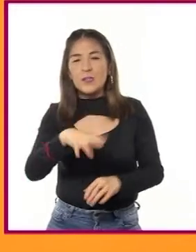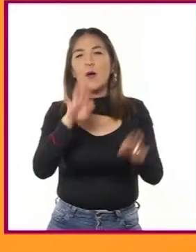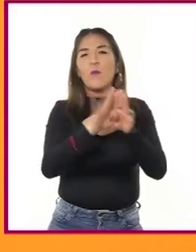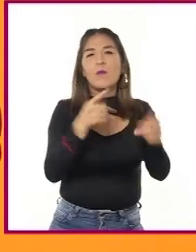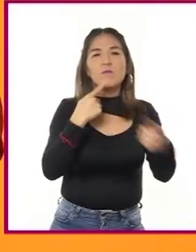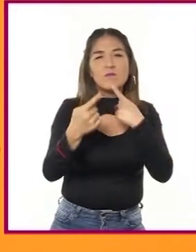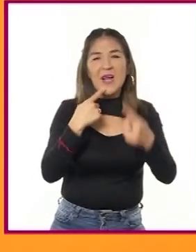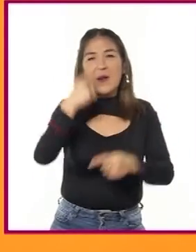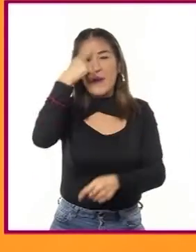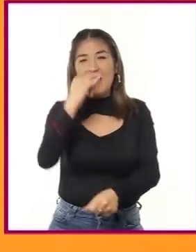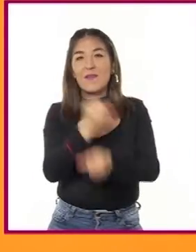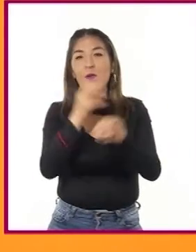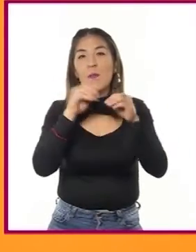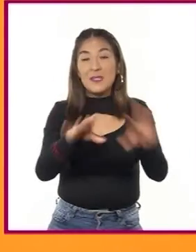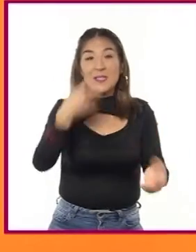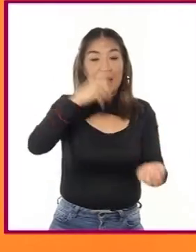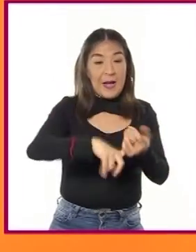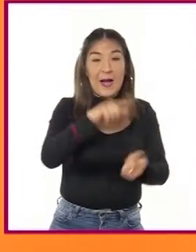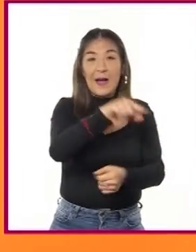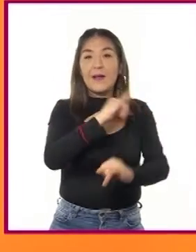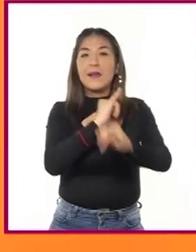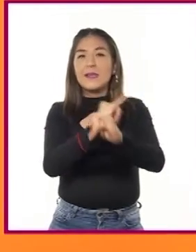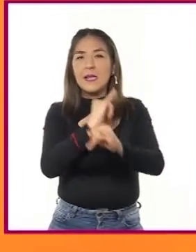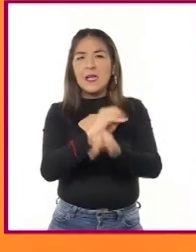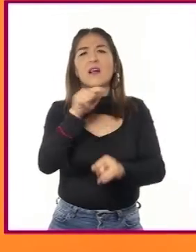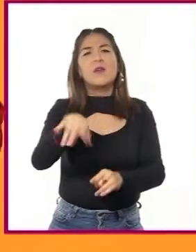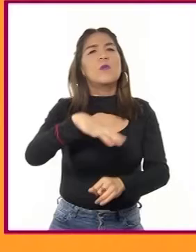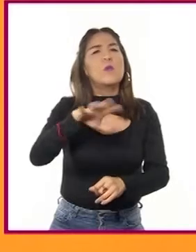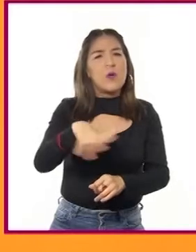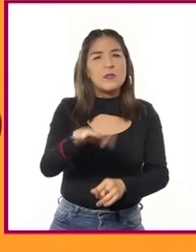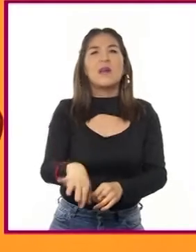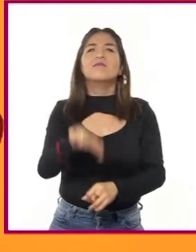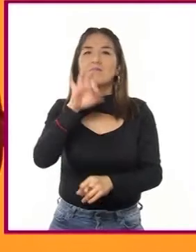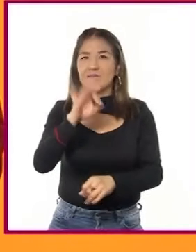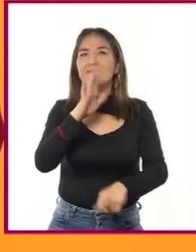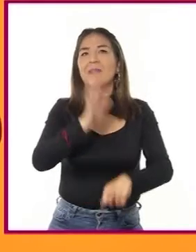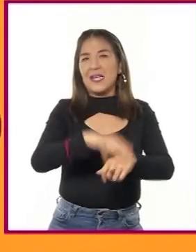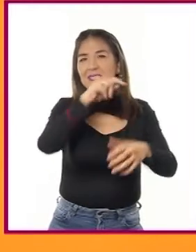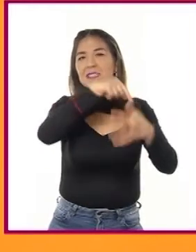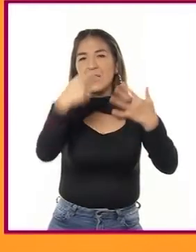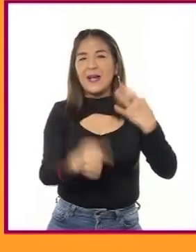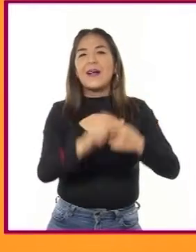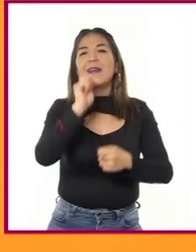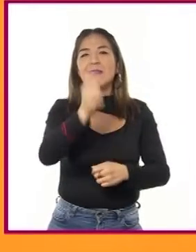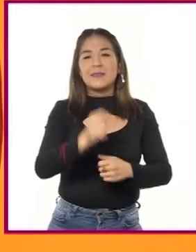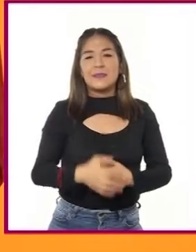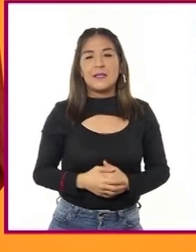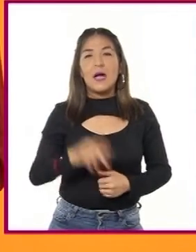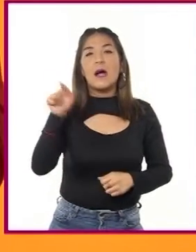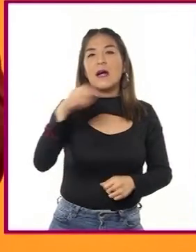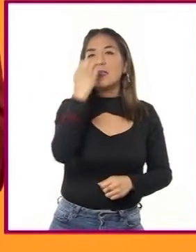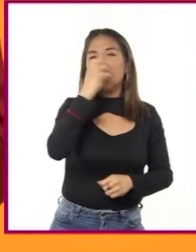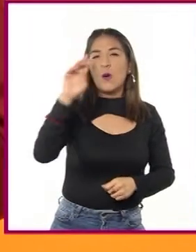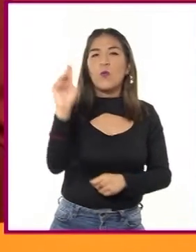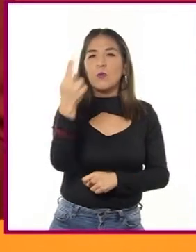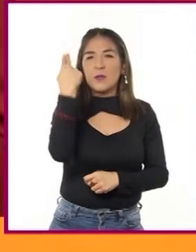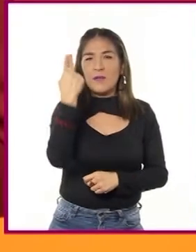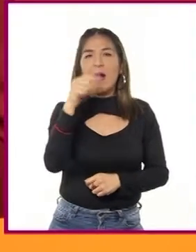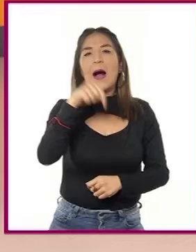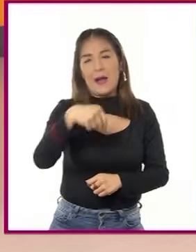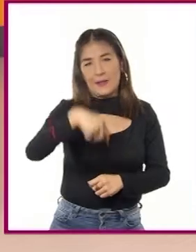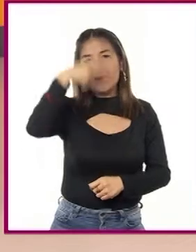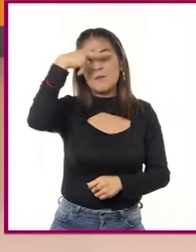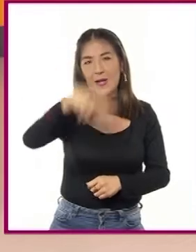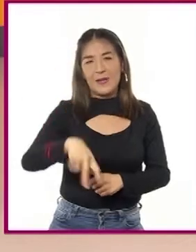evaluar información en Internet, el buscador arrojó varios sitios, entre ellos uno de una universidad, aquí en